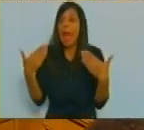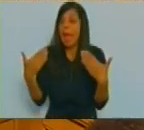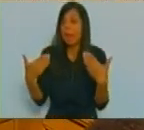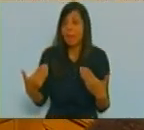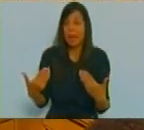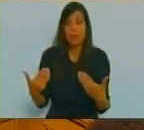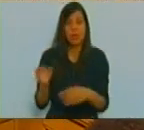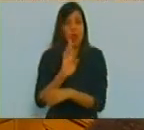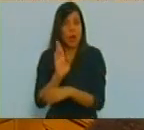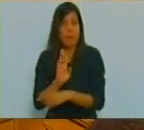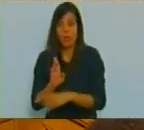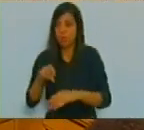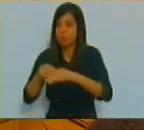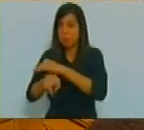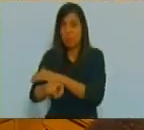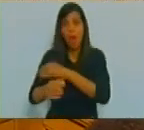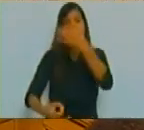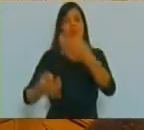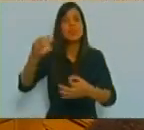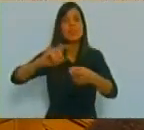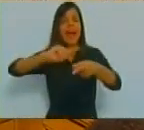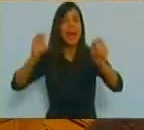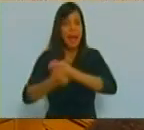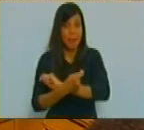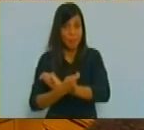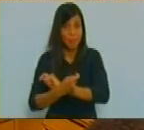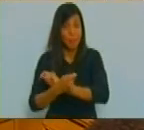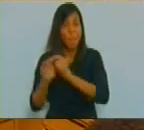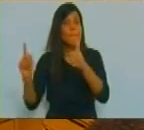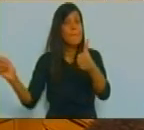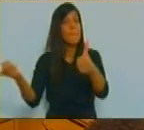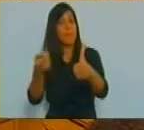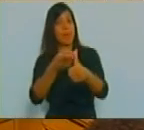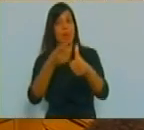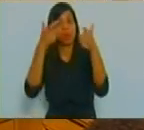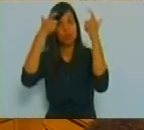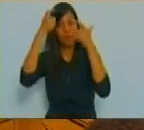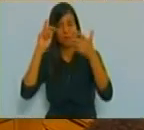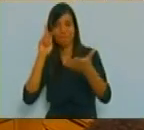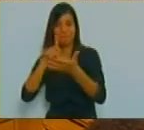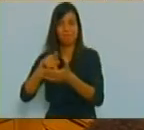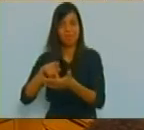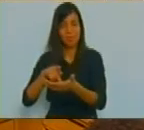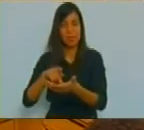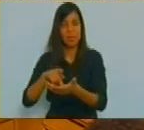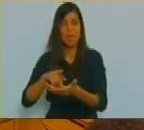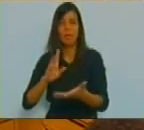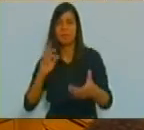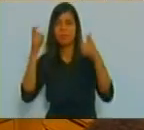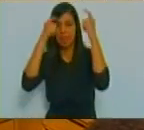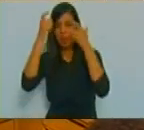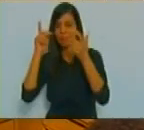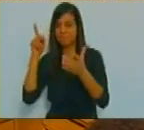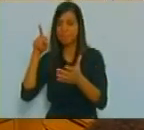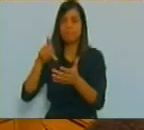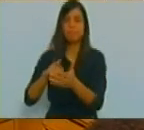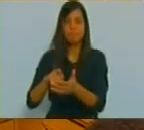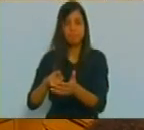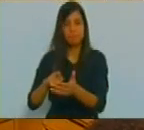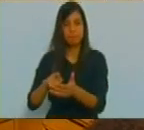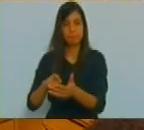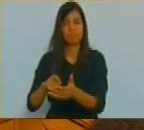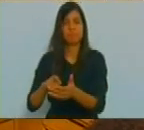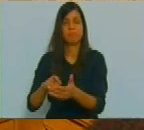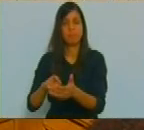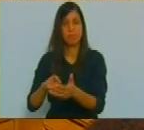intervenir la justicia pues lo primero que das y en el primer movimiento que hace deja sin efecto el